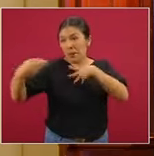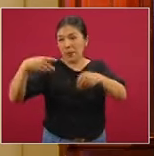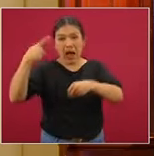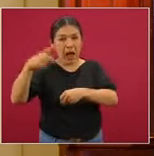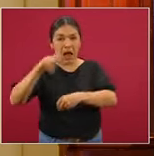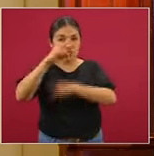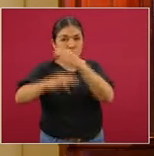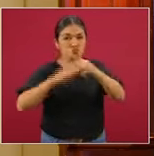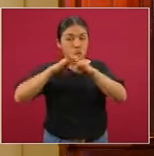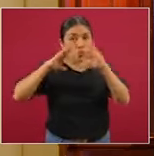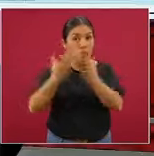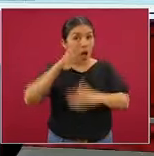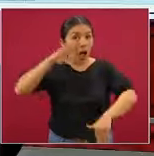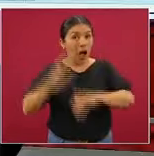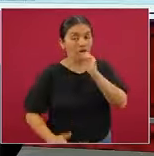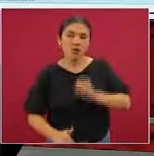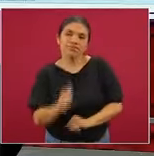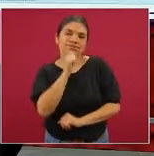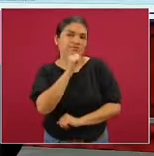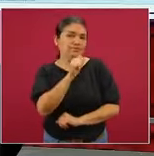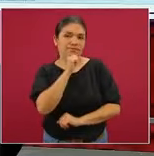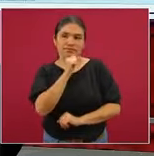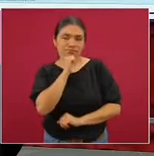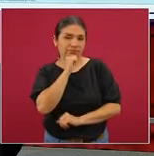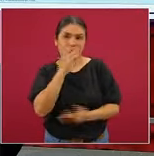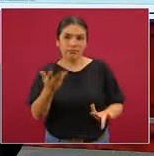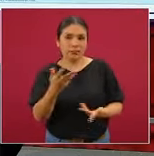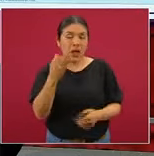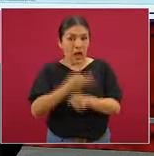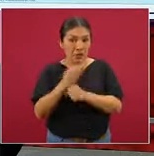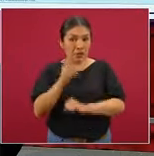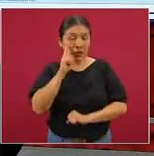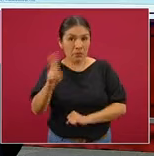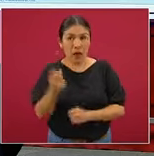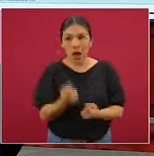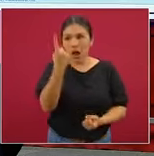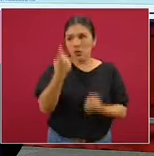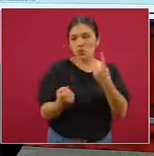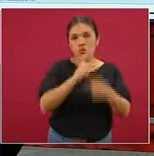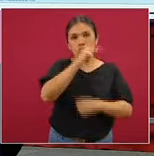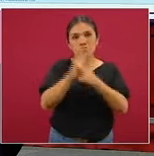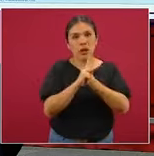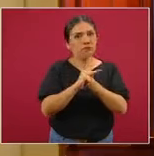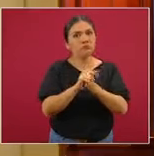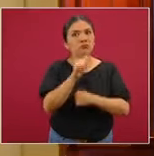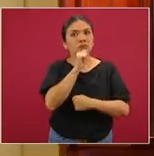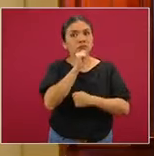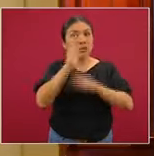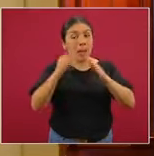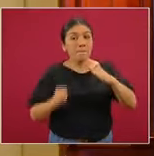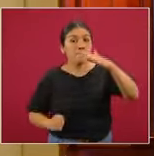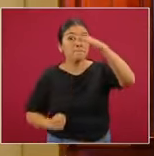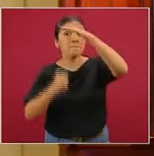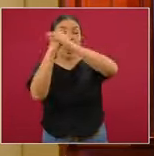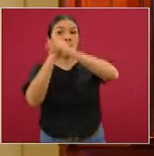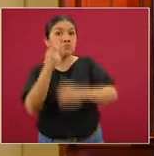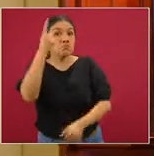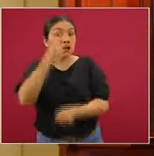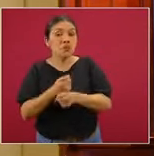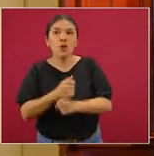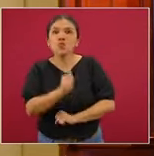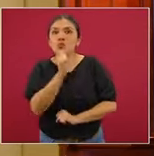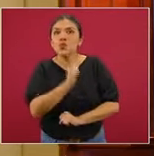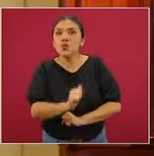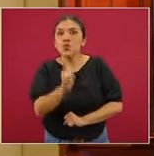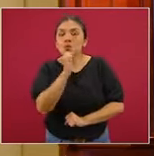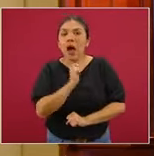mundial, todavía se ha terminado, en donde inclusive vamos a ver países que ni siquiera han llegado aún a su primer